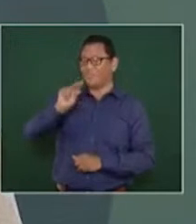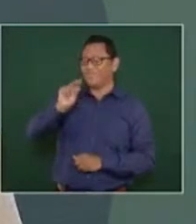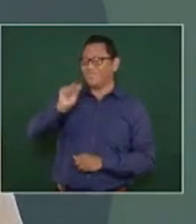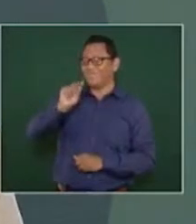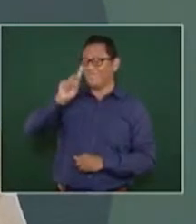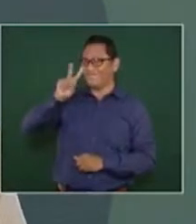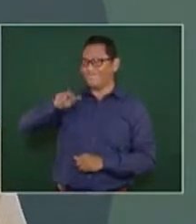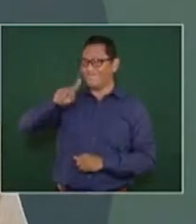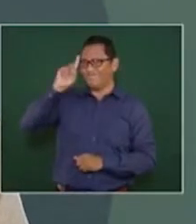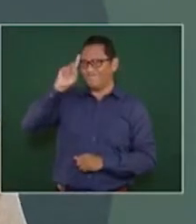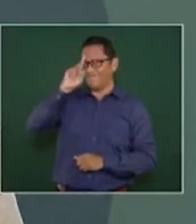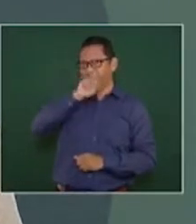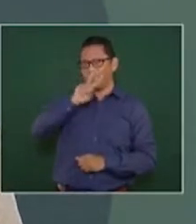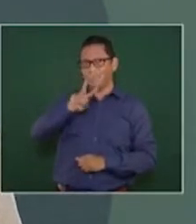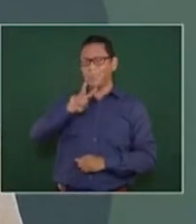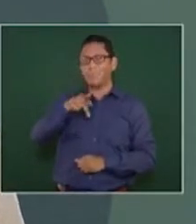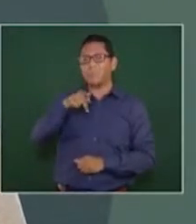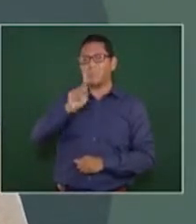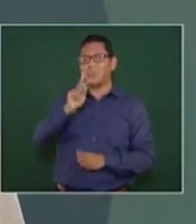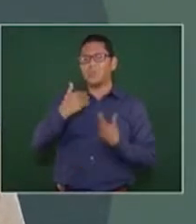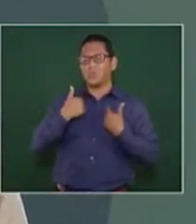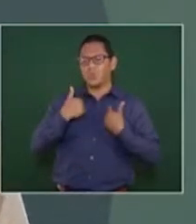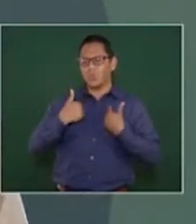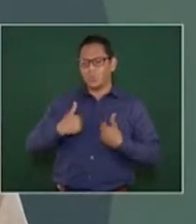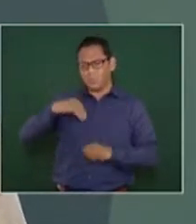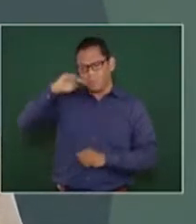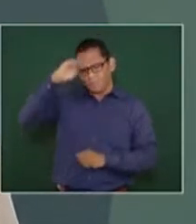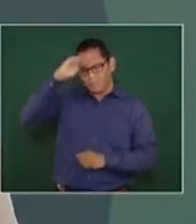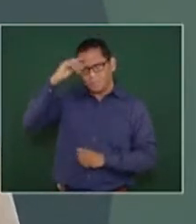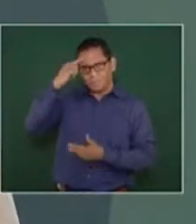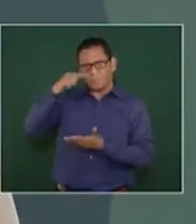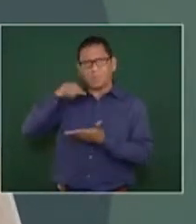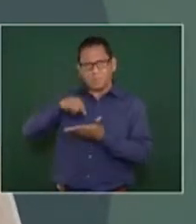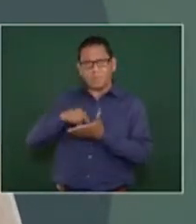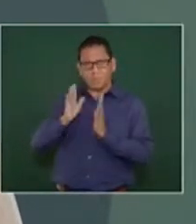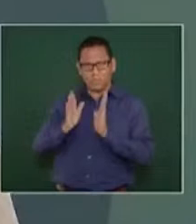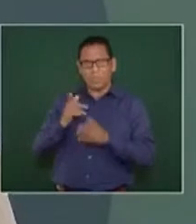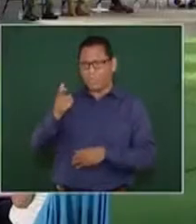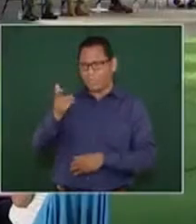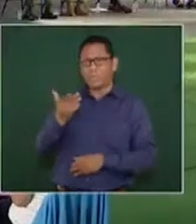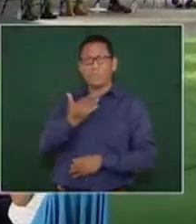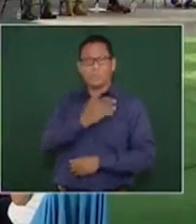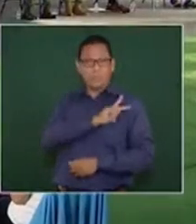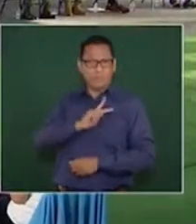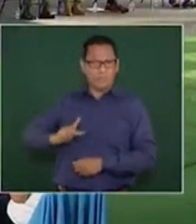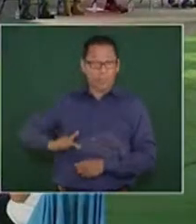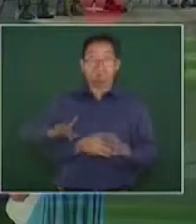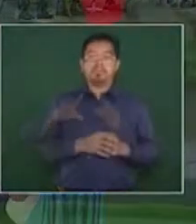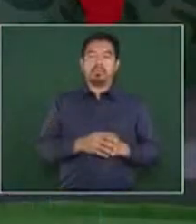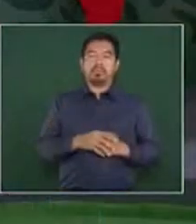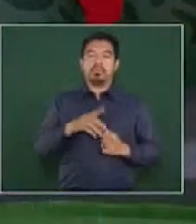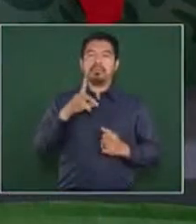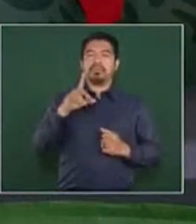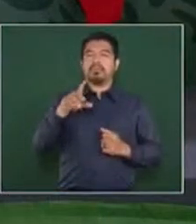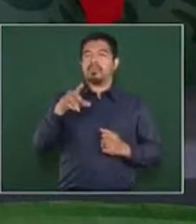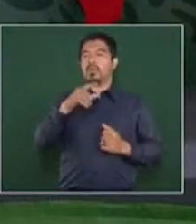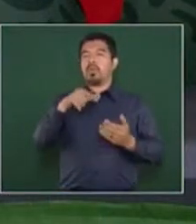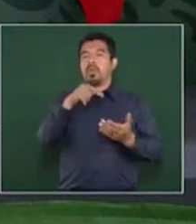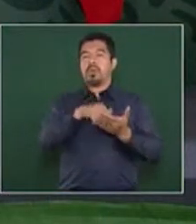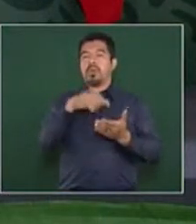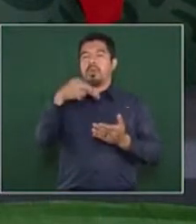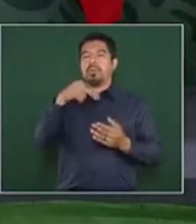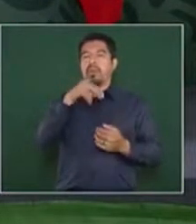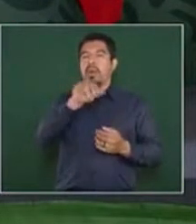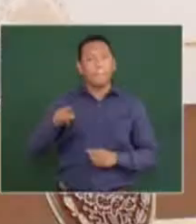este viernes 23 de diciembre, el mandatario federal envió un breve mensaje de Navidad para las y los mexicanos